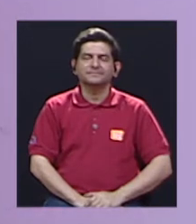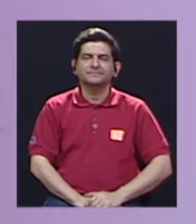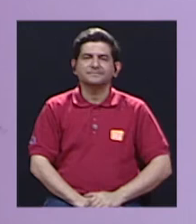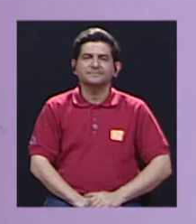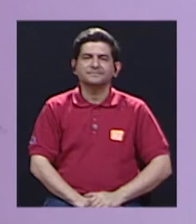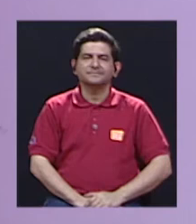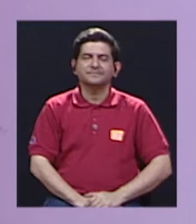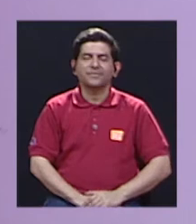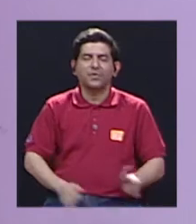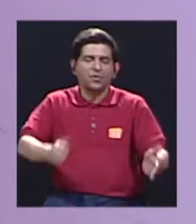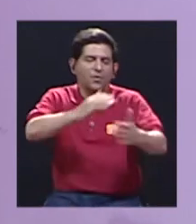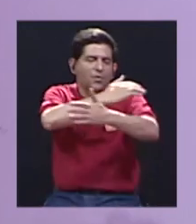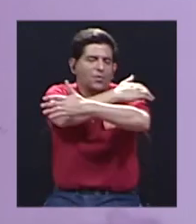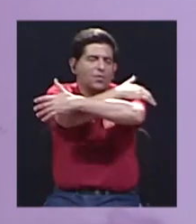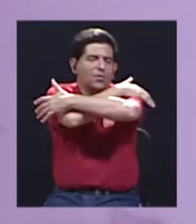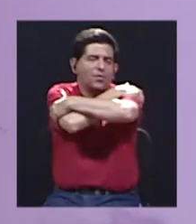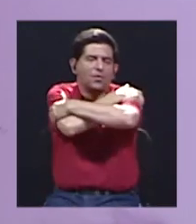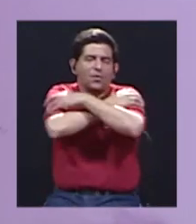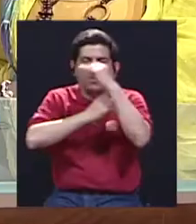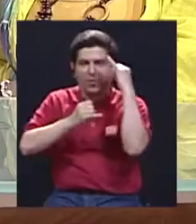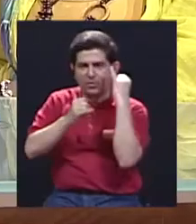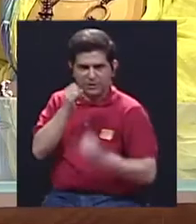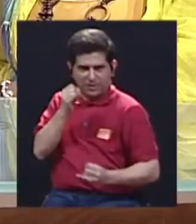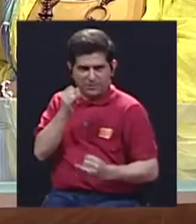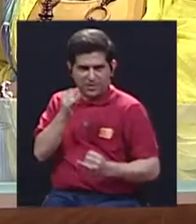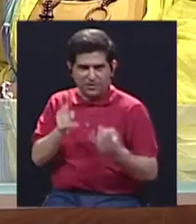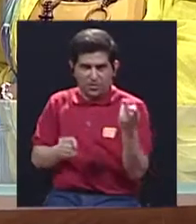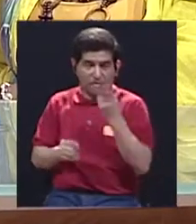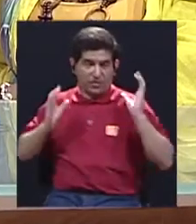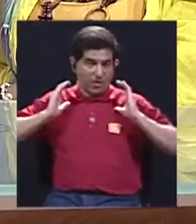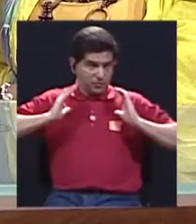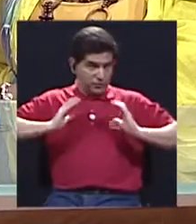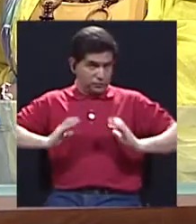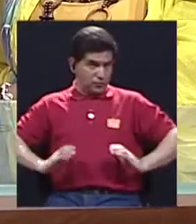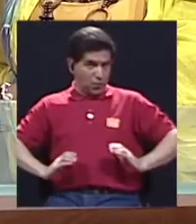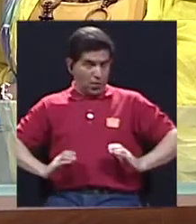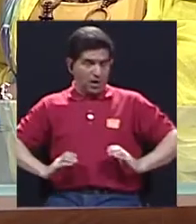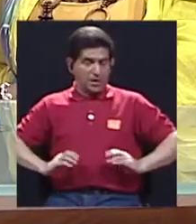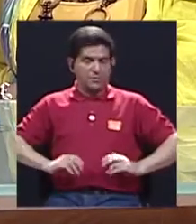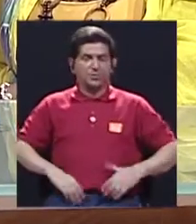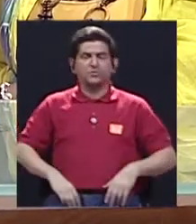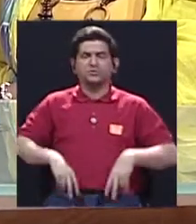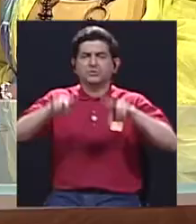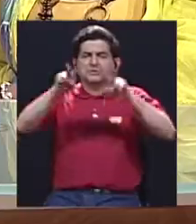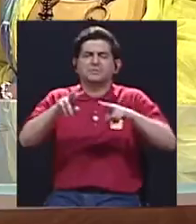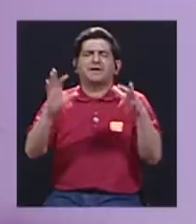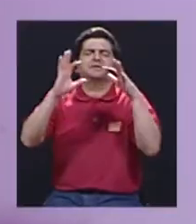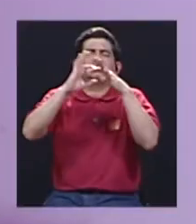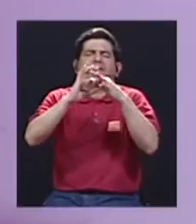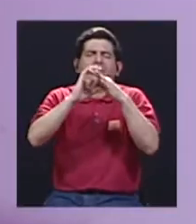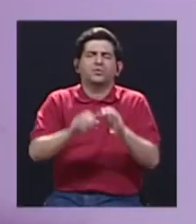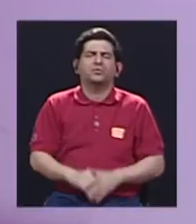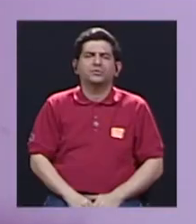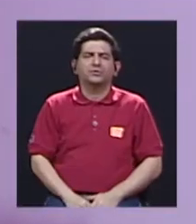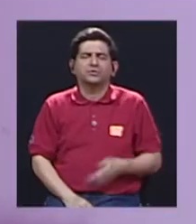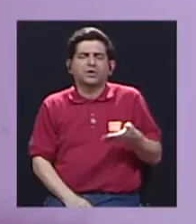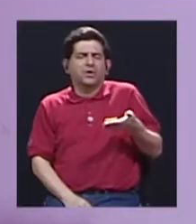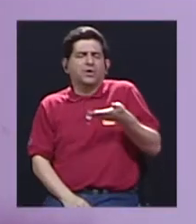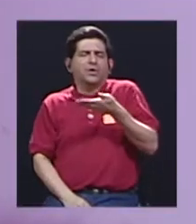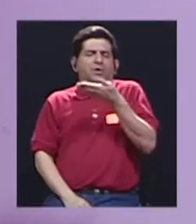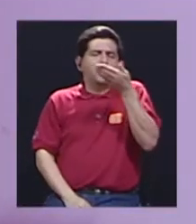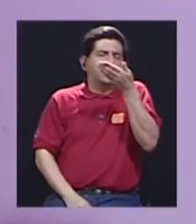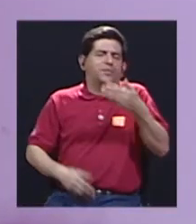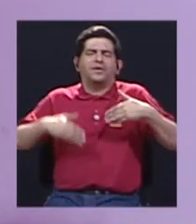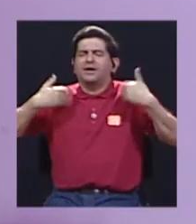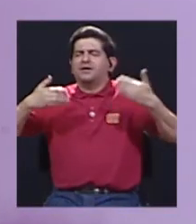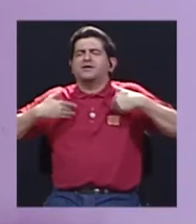cuando el abrazo término de los cuerpos que yacían juntos se desprendían vapores y fulgores